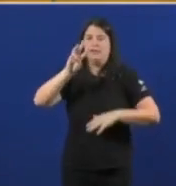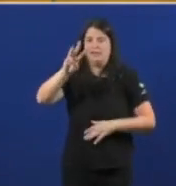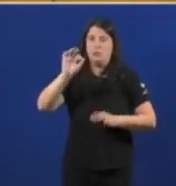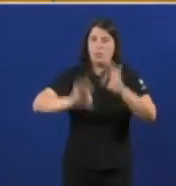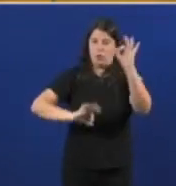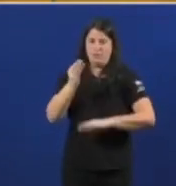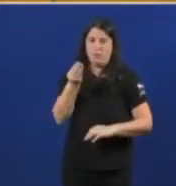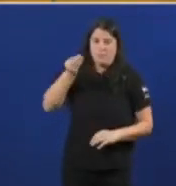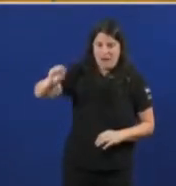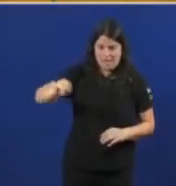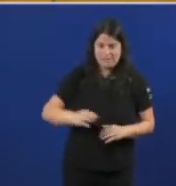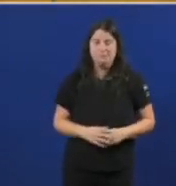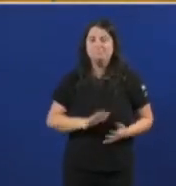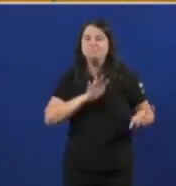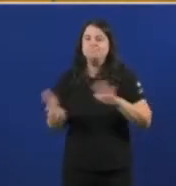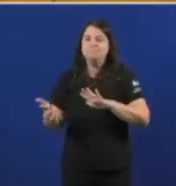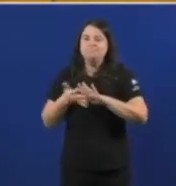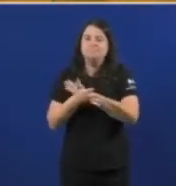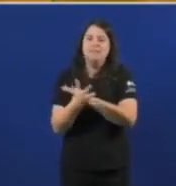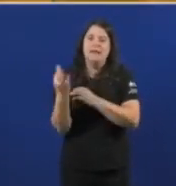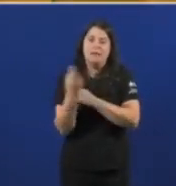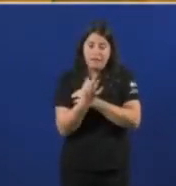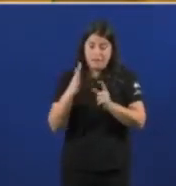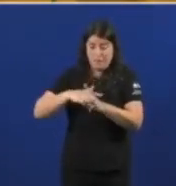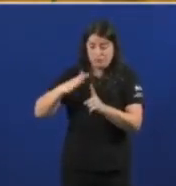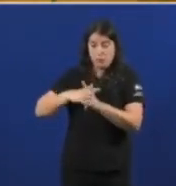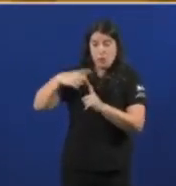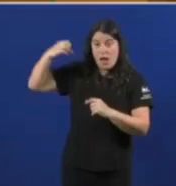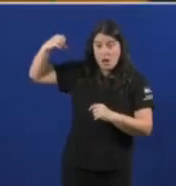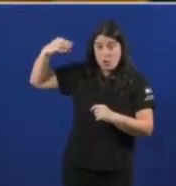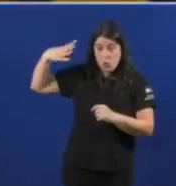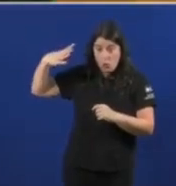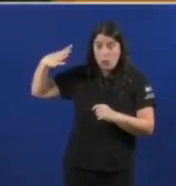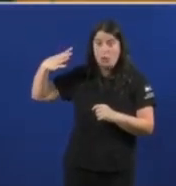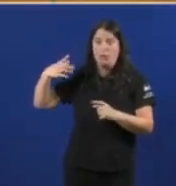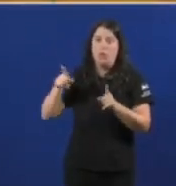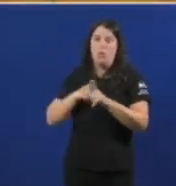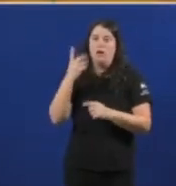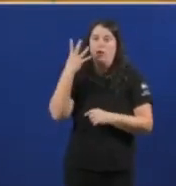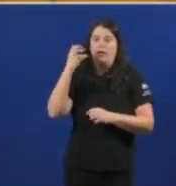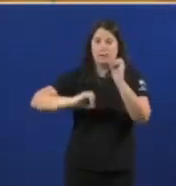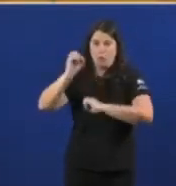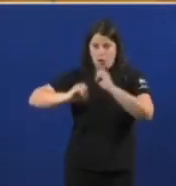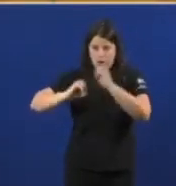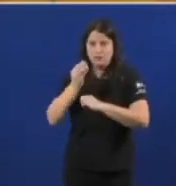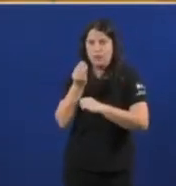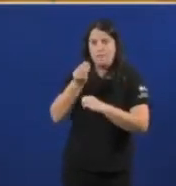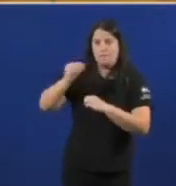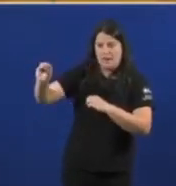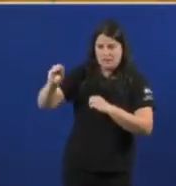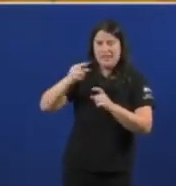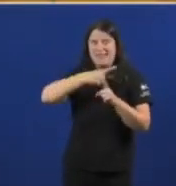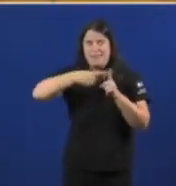293%. Isto traducido á factura da luz significa un incremento do 40% de encarecemento de